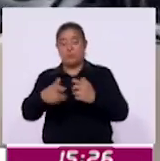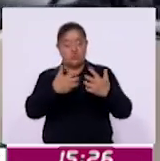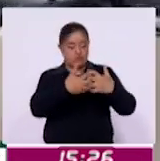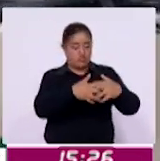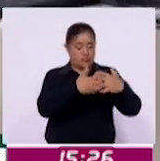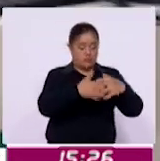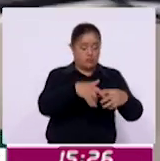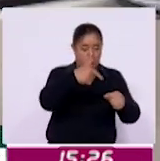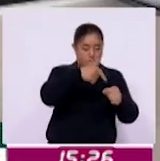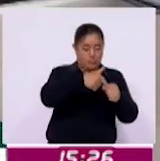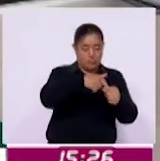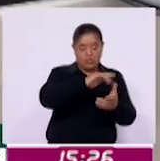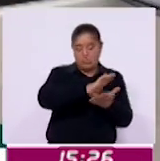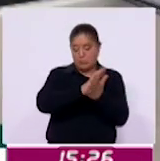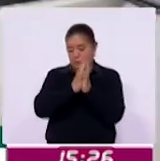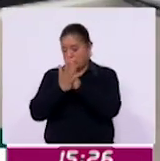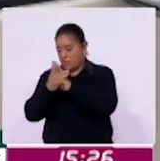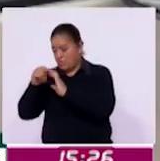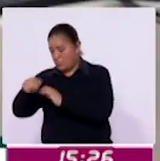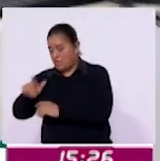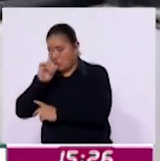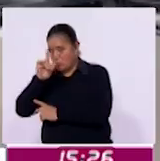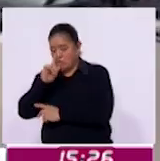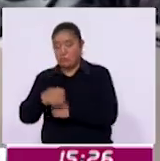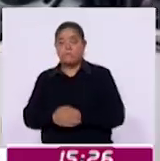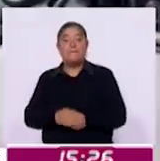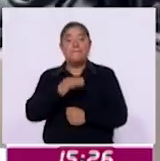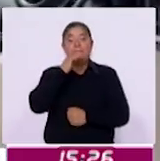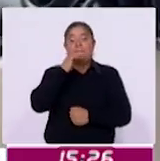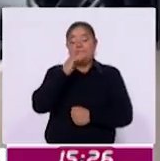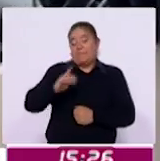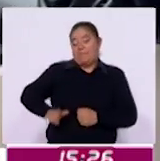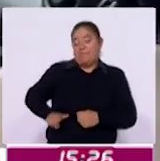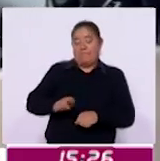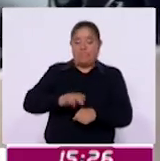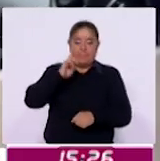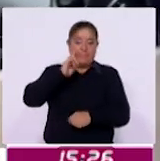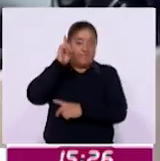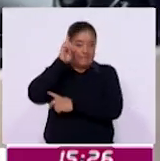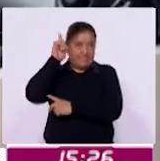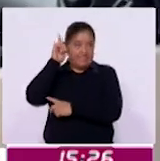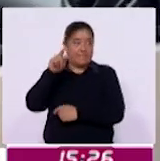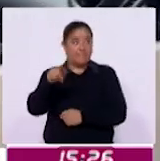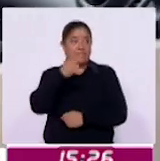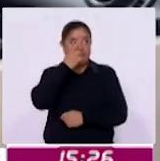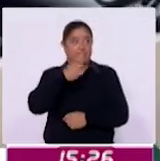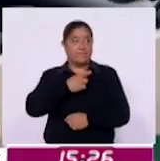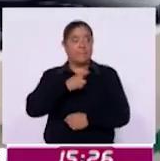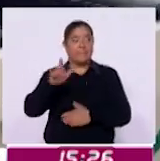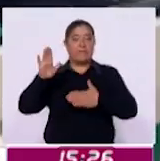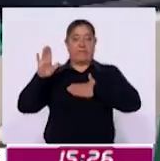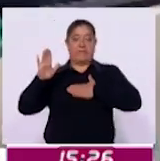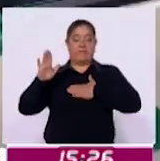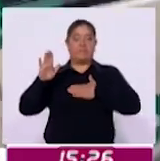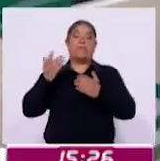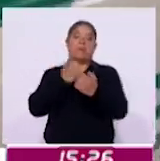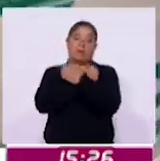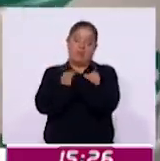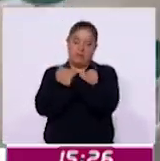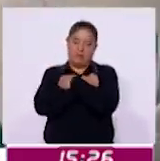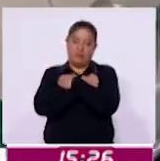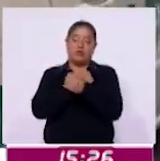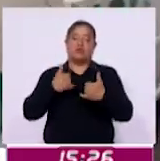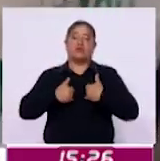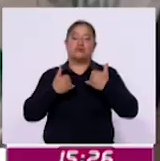interna a eléctrico. En su mensaje, la gobernadora del estado, Lorena Cuellar Cisneros, reiteró su compromiso con la educación de los